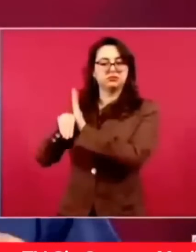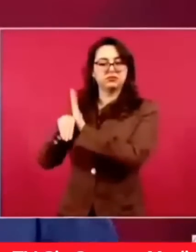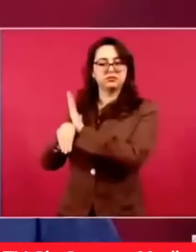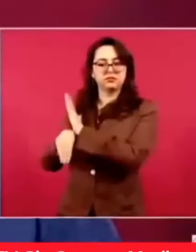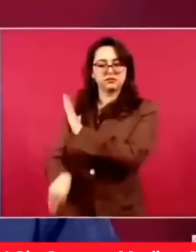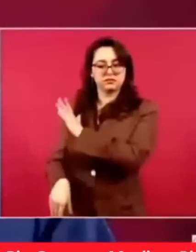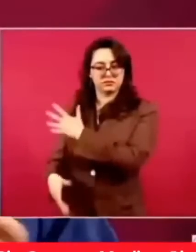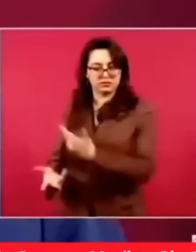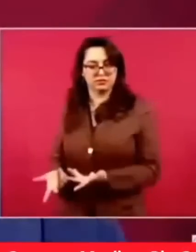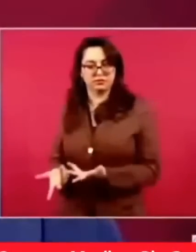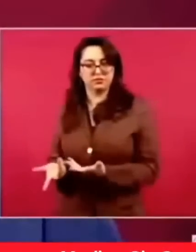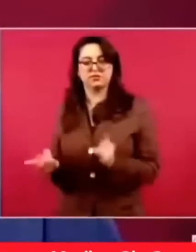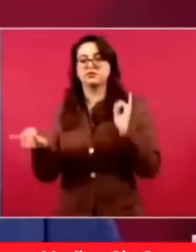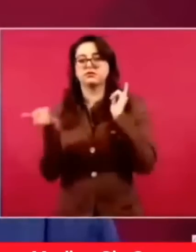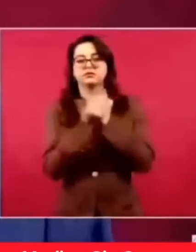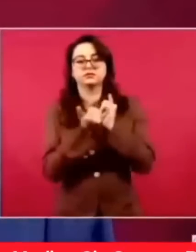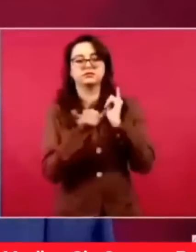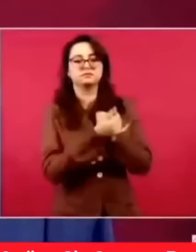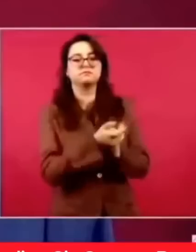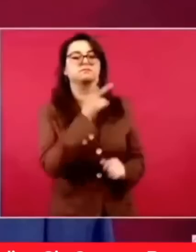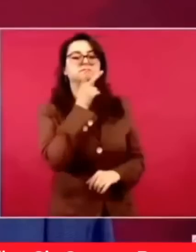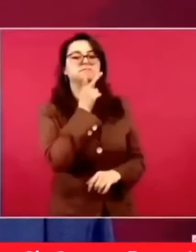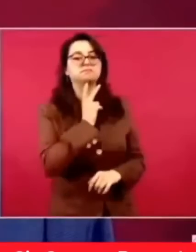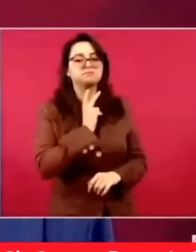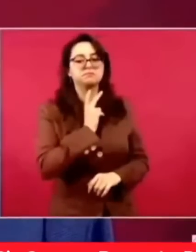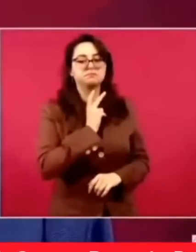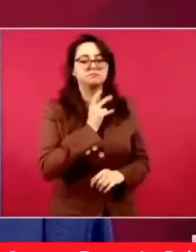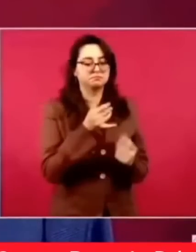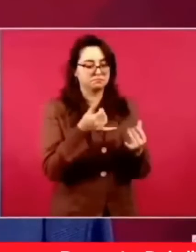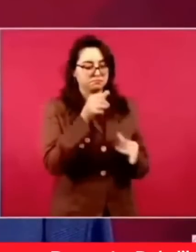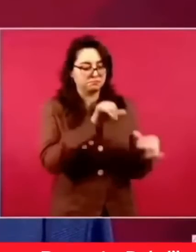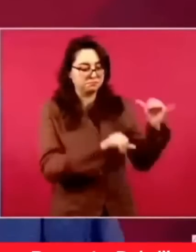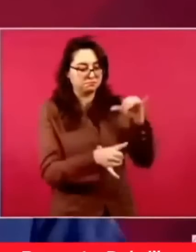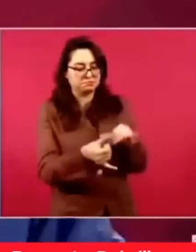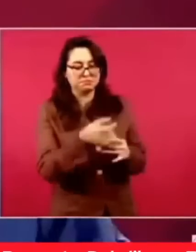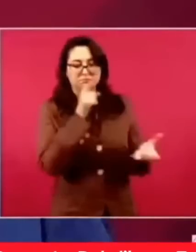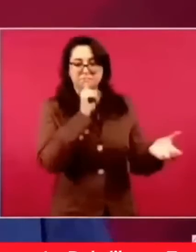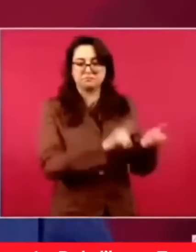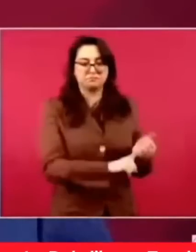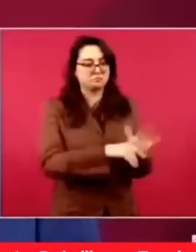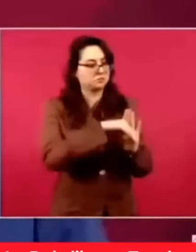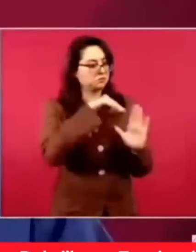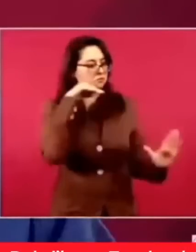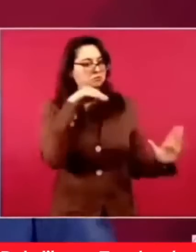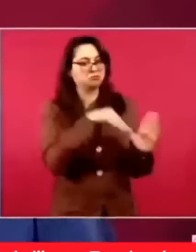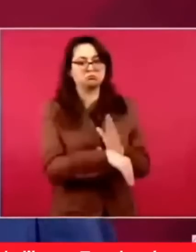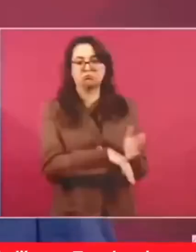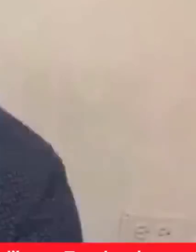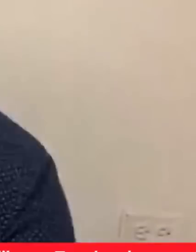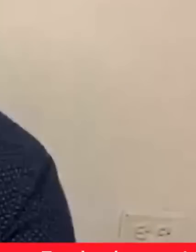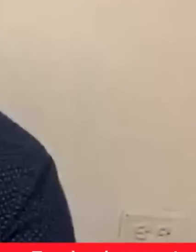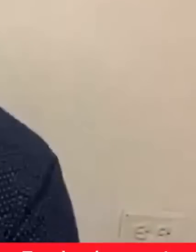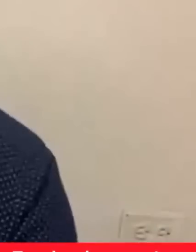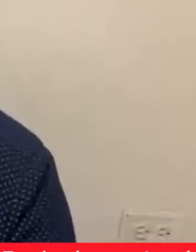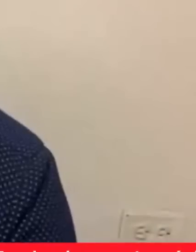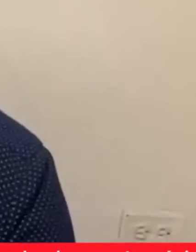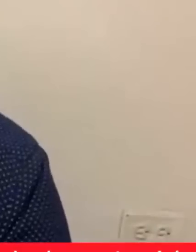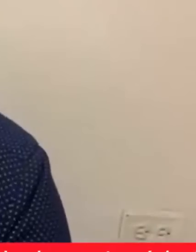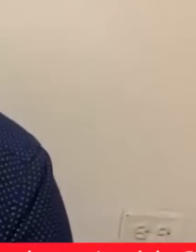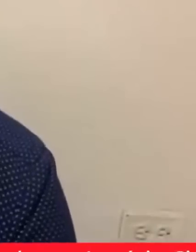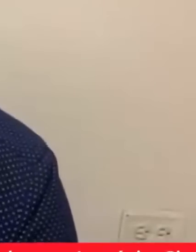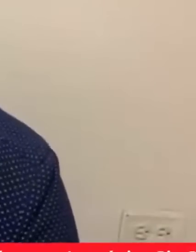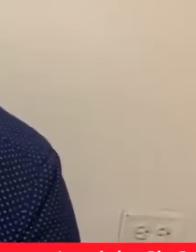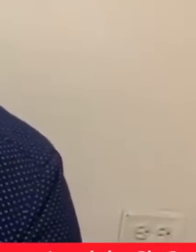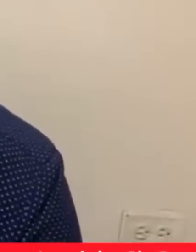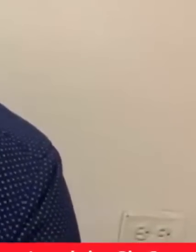lo hicieron con la petroquímica. Ahí vamos a parar. Así o más claro, ¿para